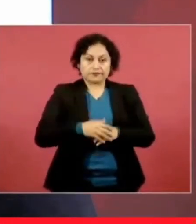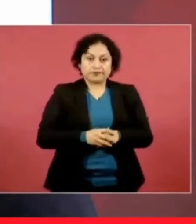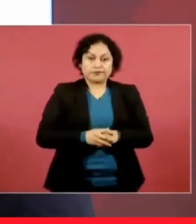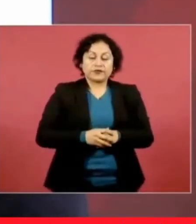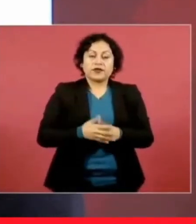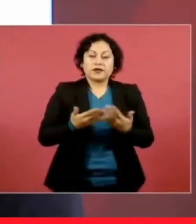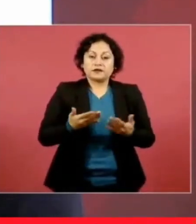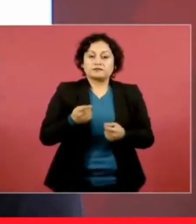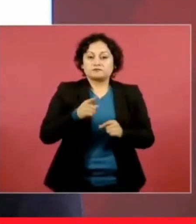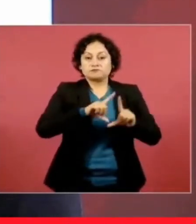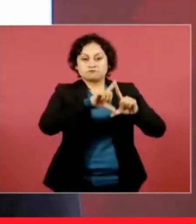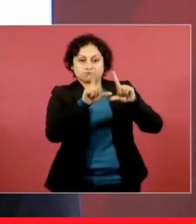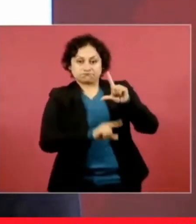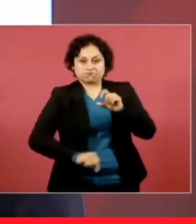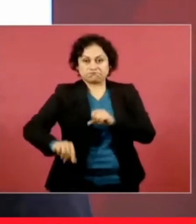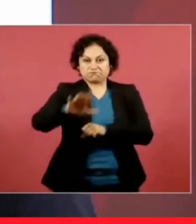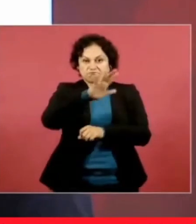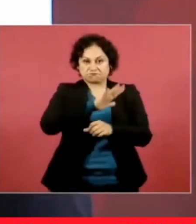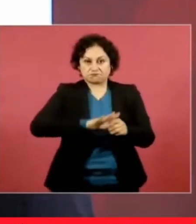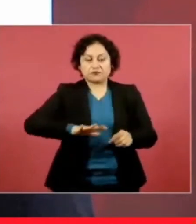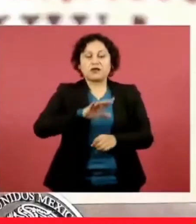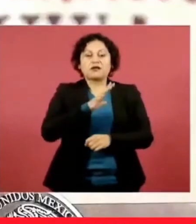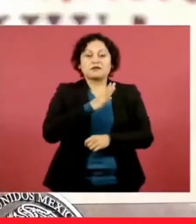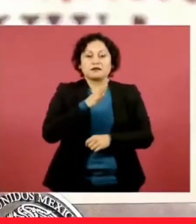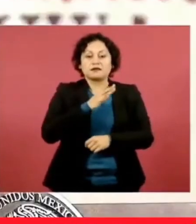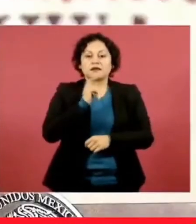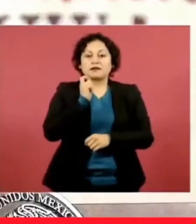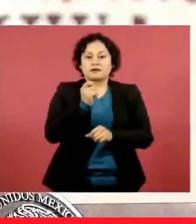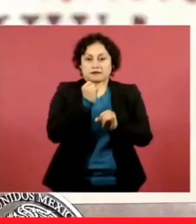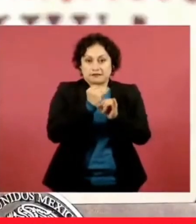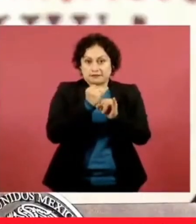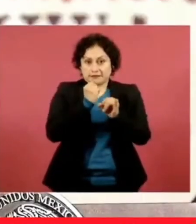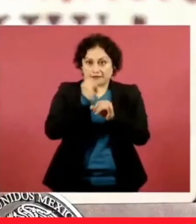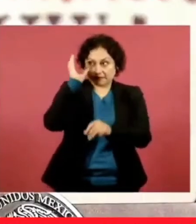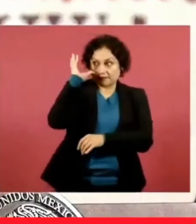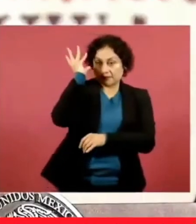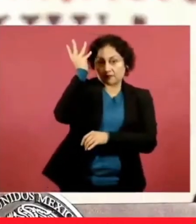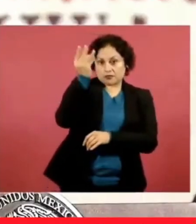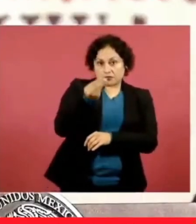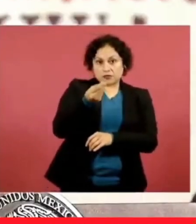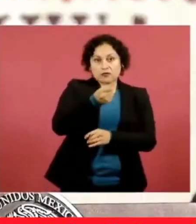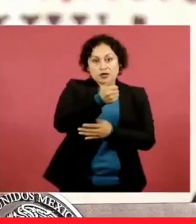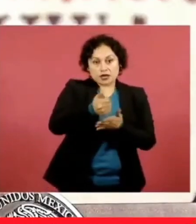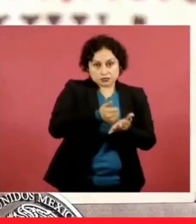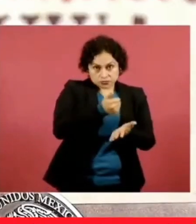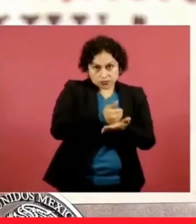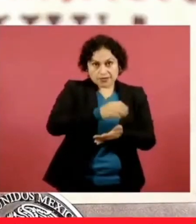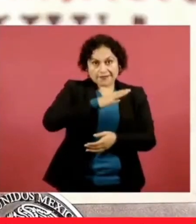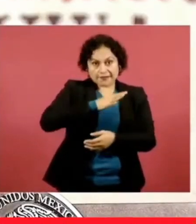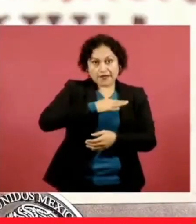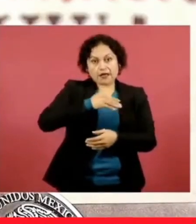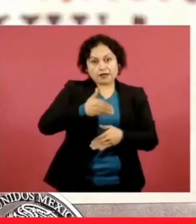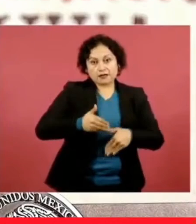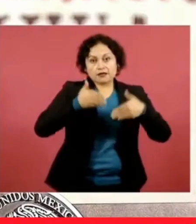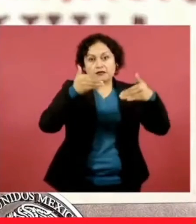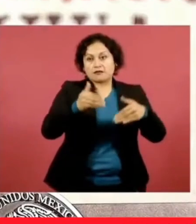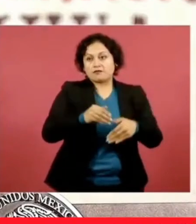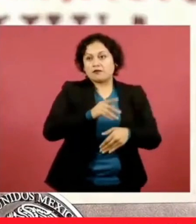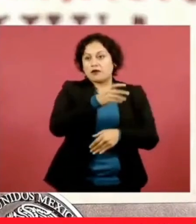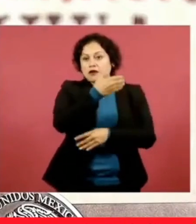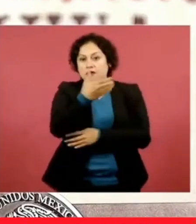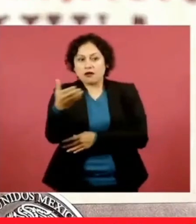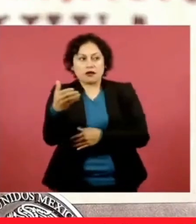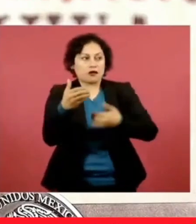todo el país. Es decir, esta tecnología se está llevando tanto a las zonas urbanas como a las zonas rurales, inclusive reemplazando